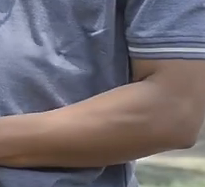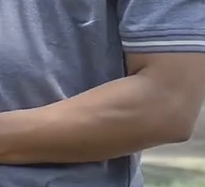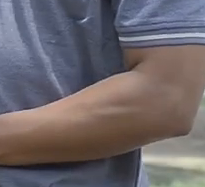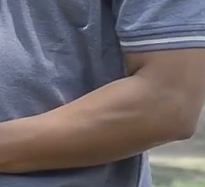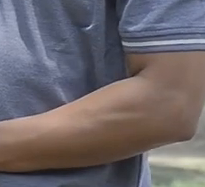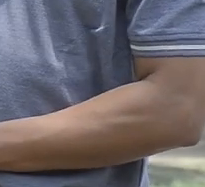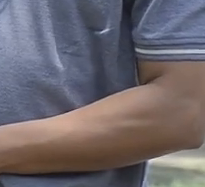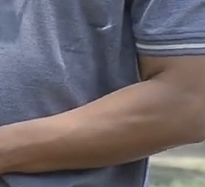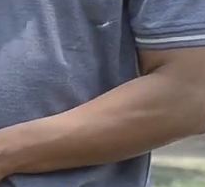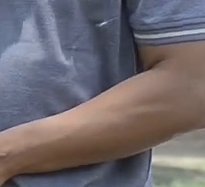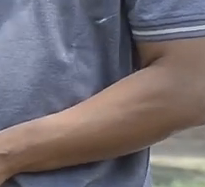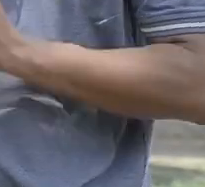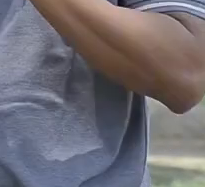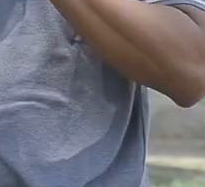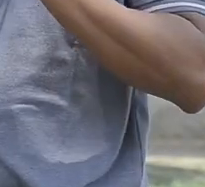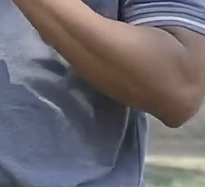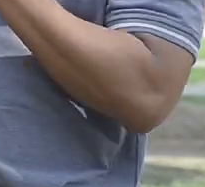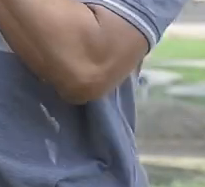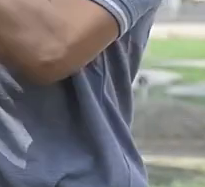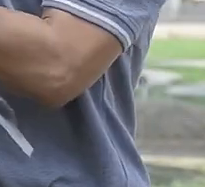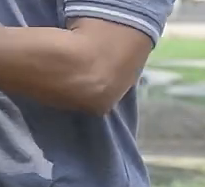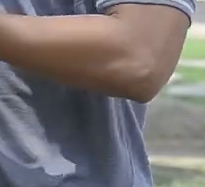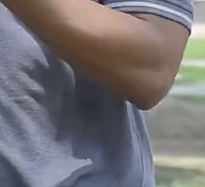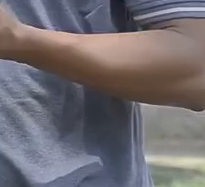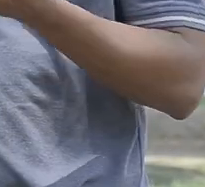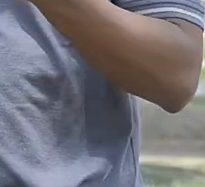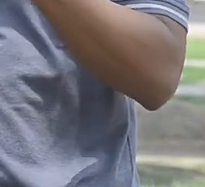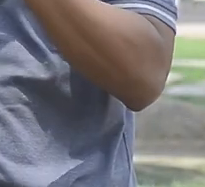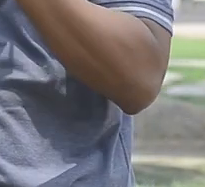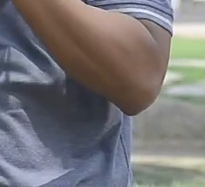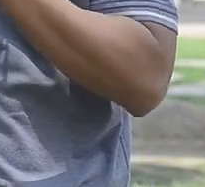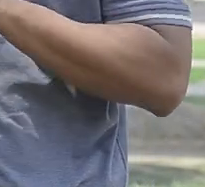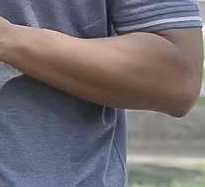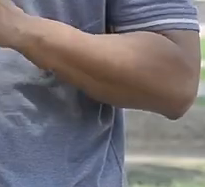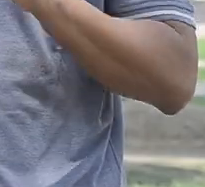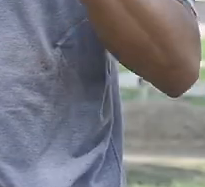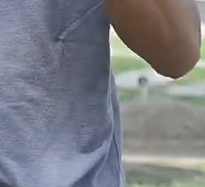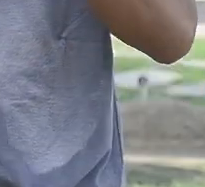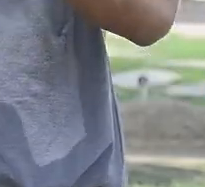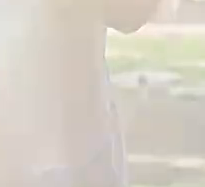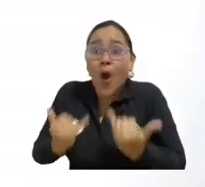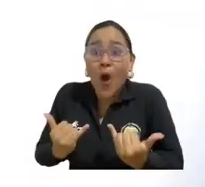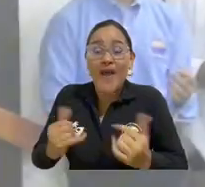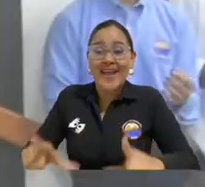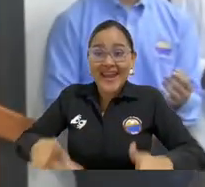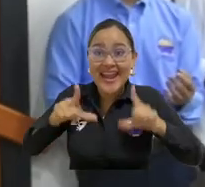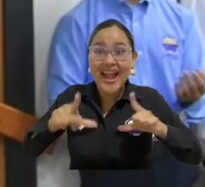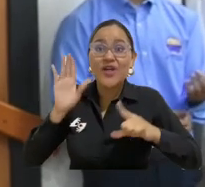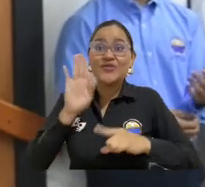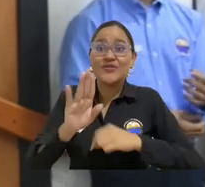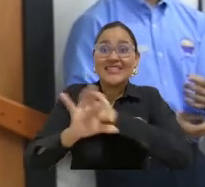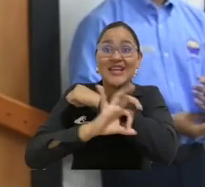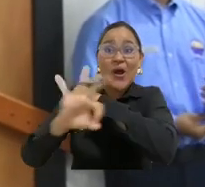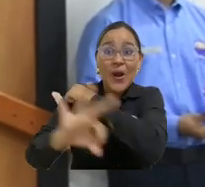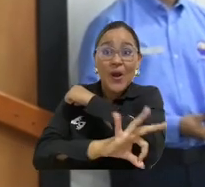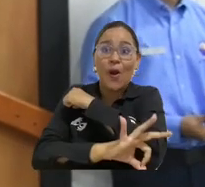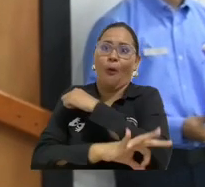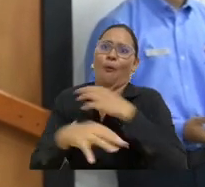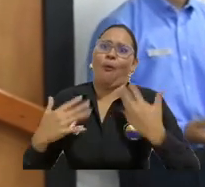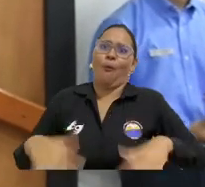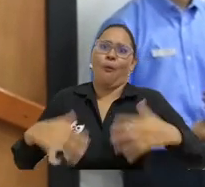Pues lo logró. Nosotros dos somos egresados de aquí de la Universidad del Magdalena y que nuestra hija hoy obtenga la graduación